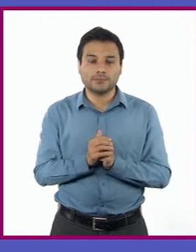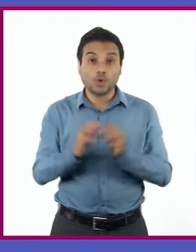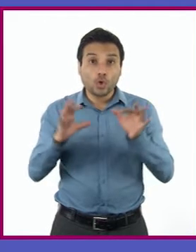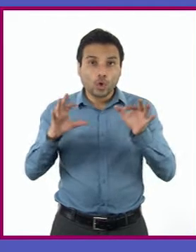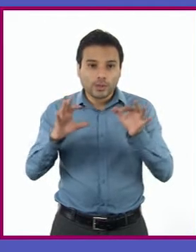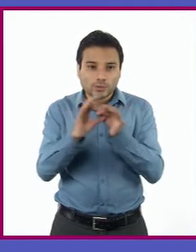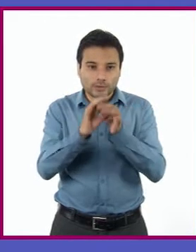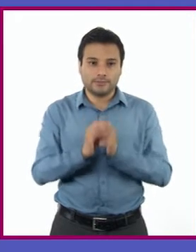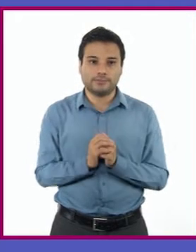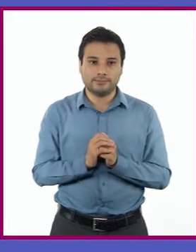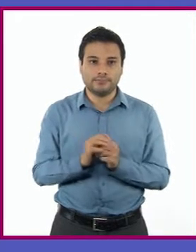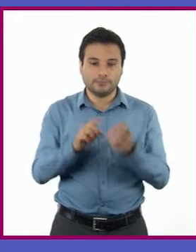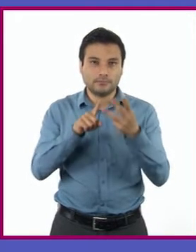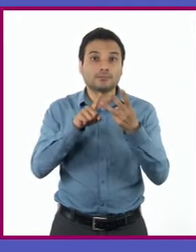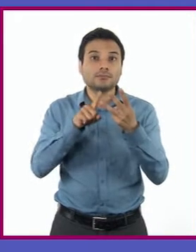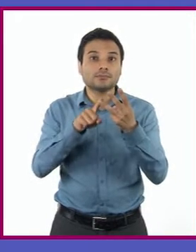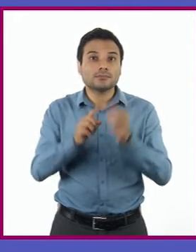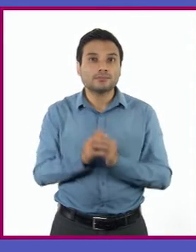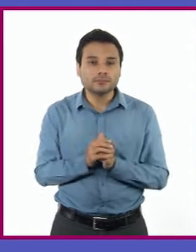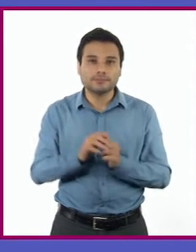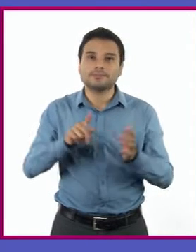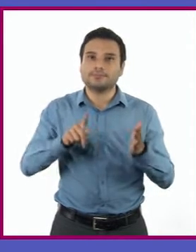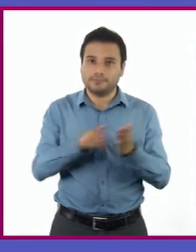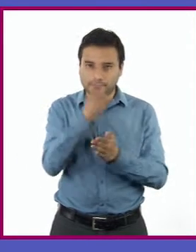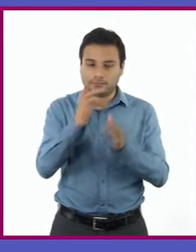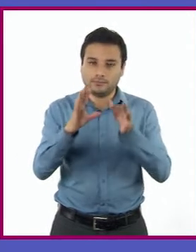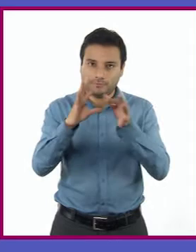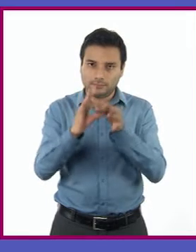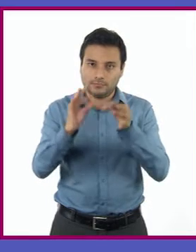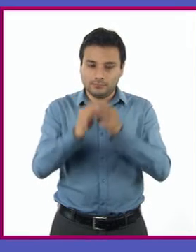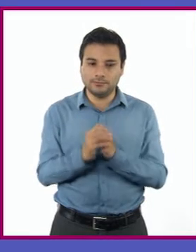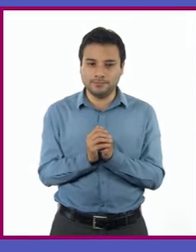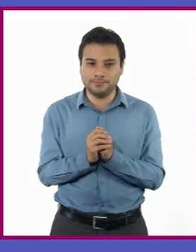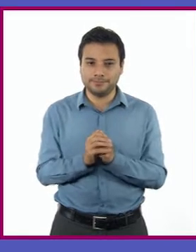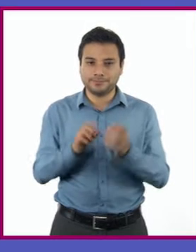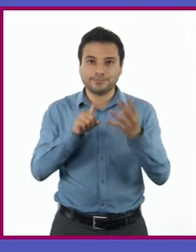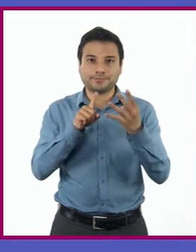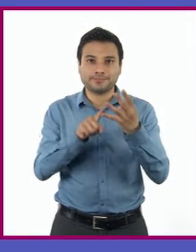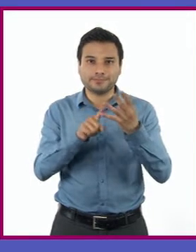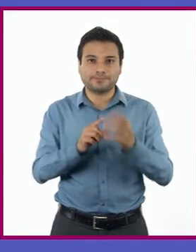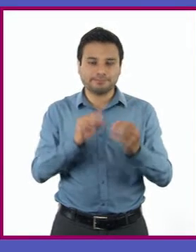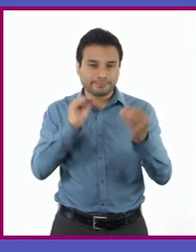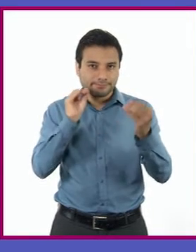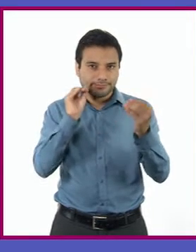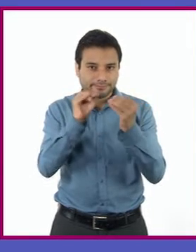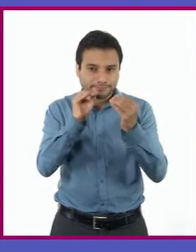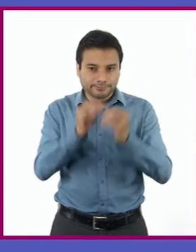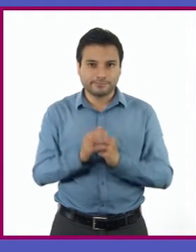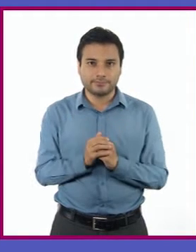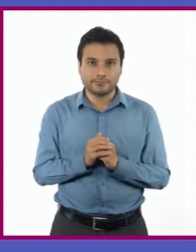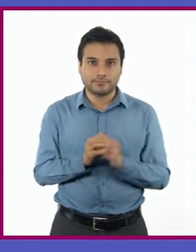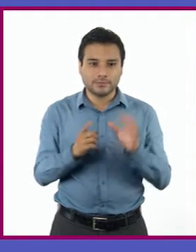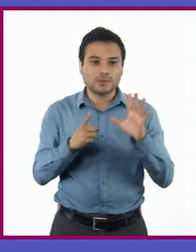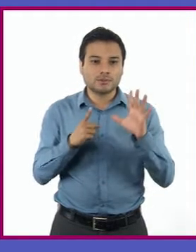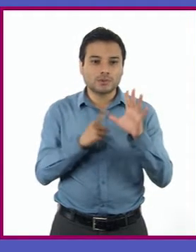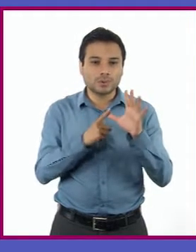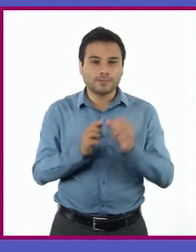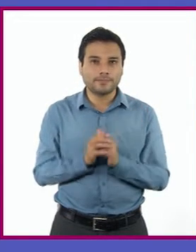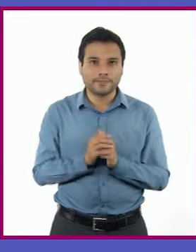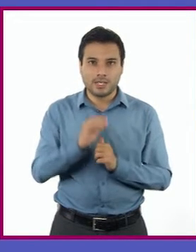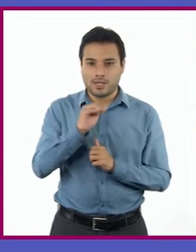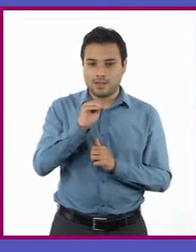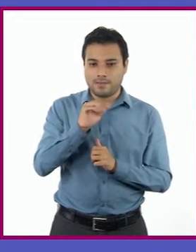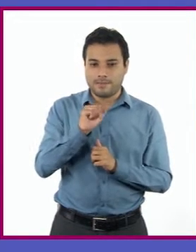3. Reformuladores. 4. Operadores argumentativos. 5.